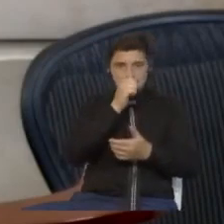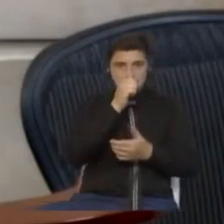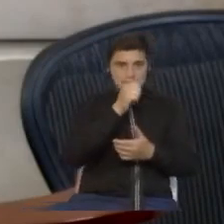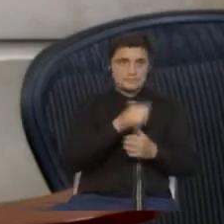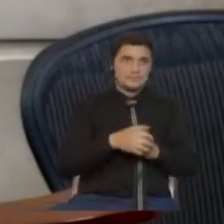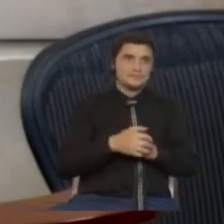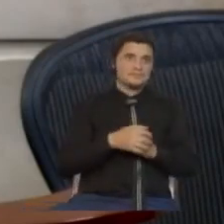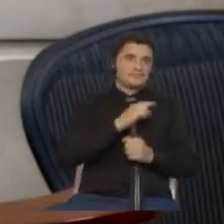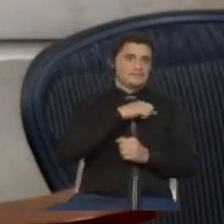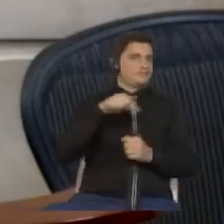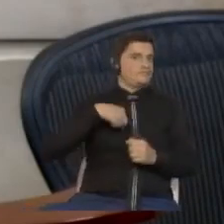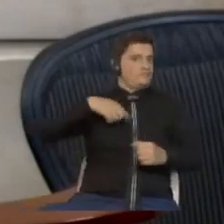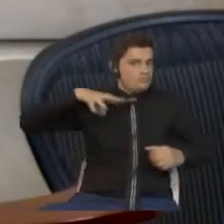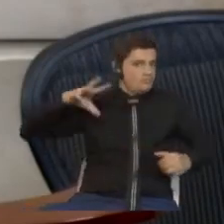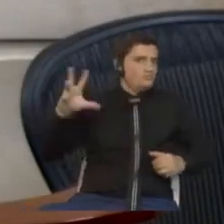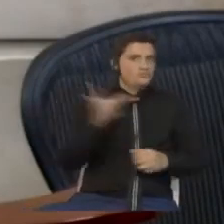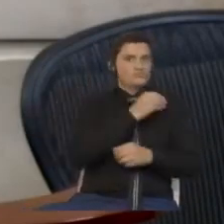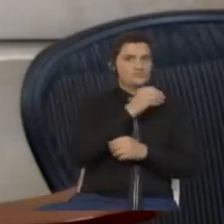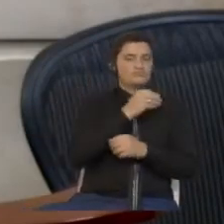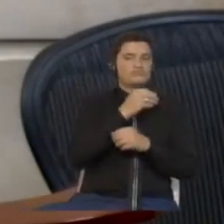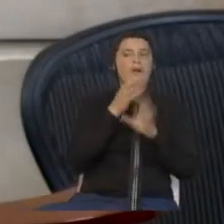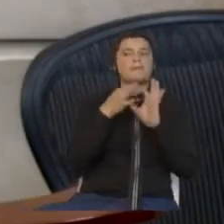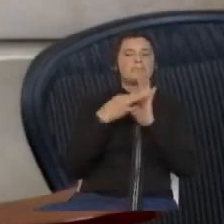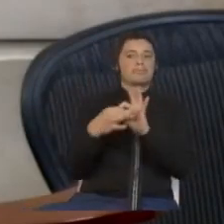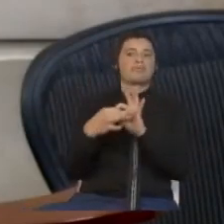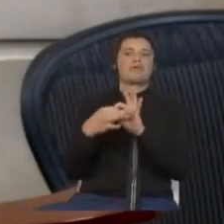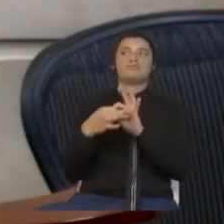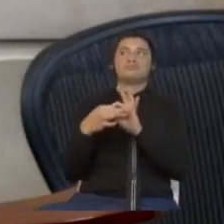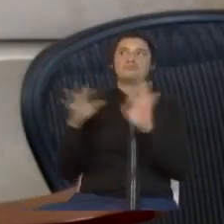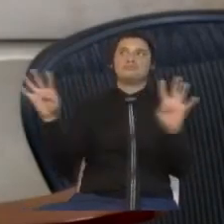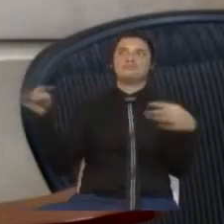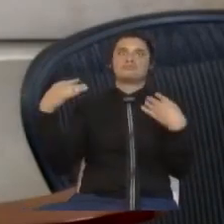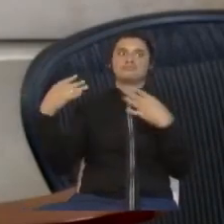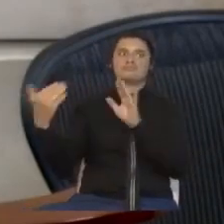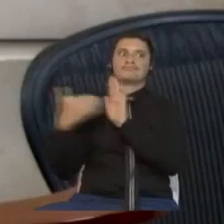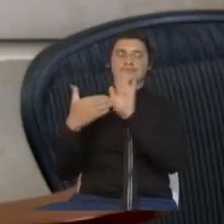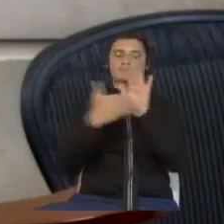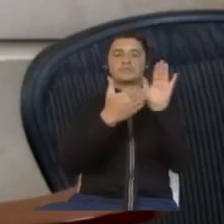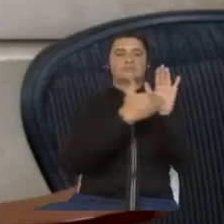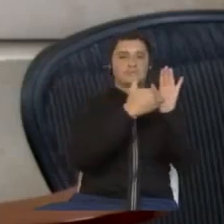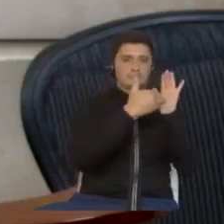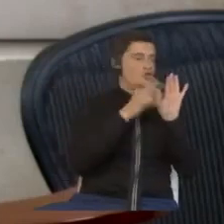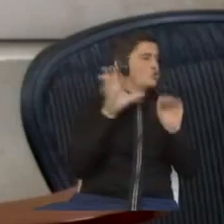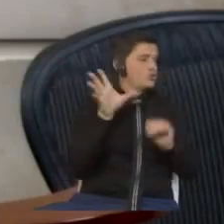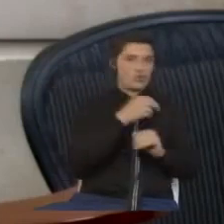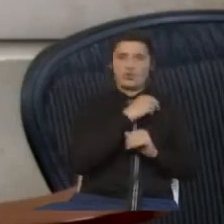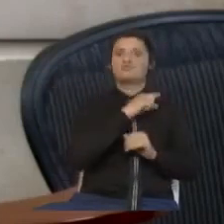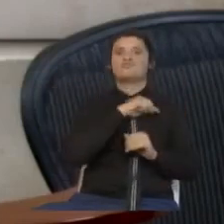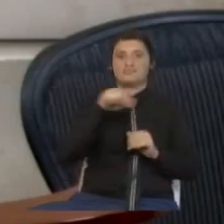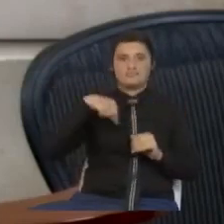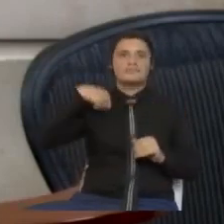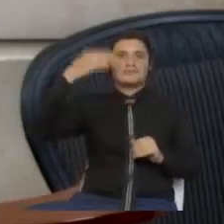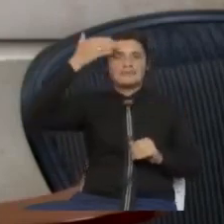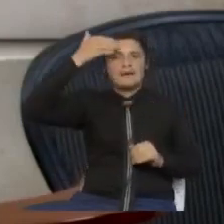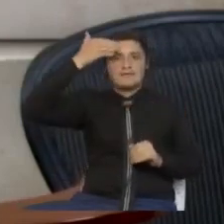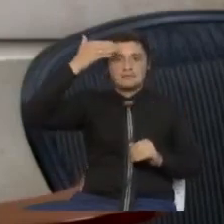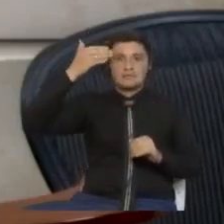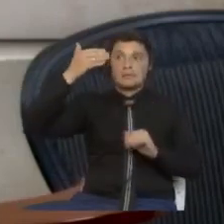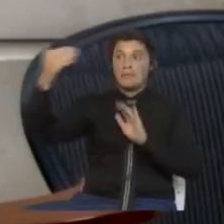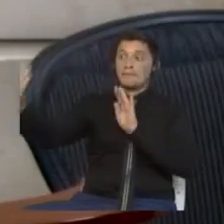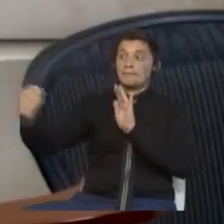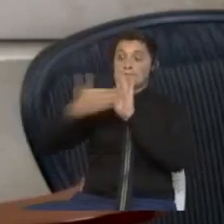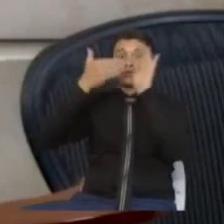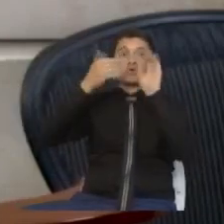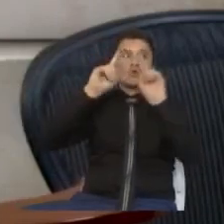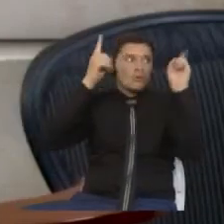todos nosotros estamos sujetos a escrutinio público permanente bien pueden de mandarnos por